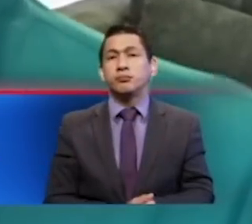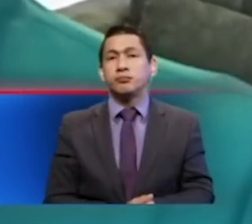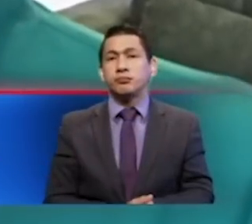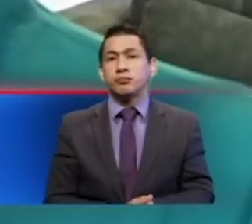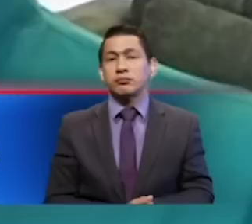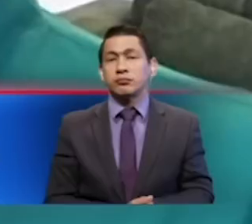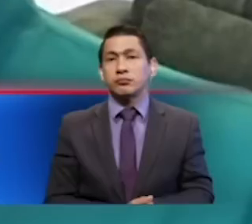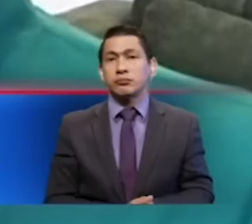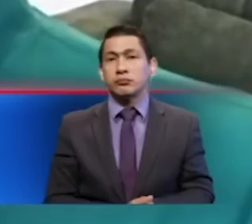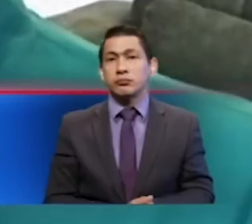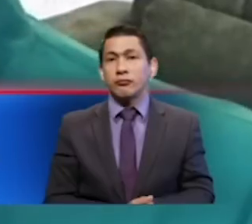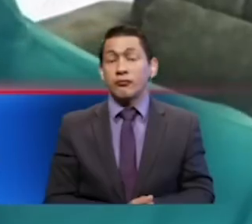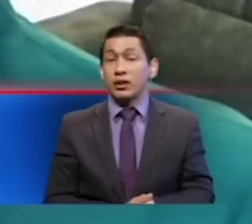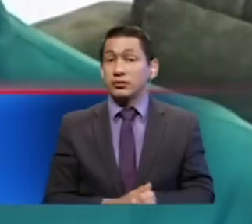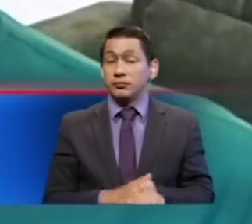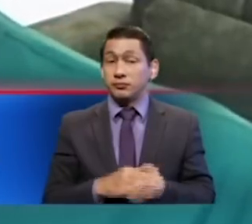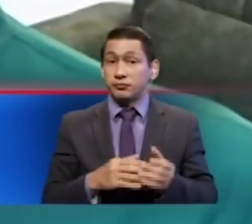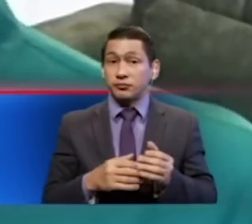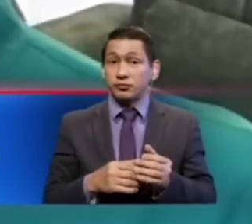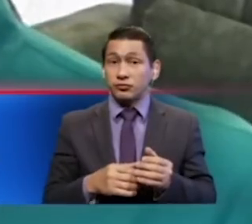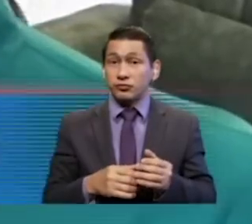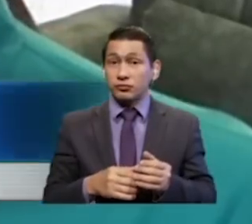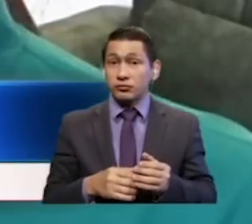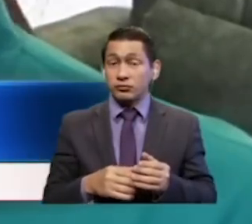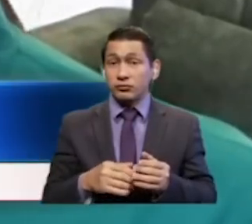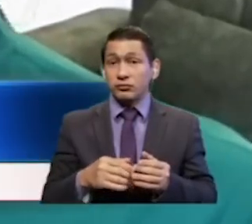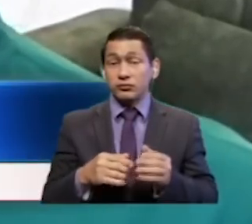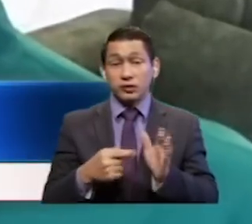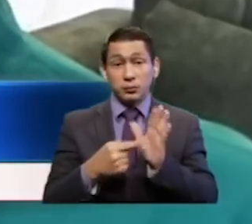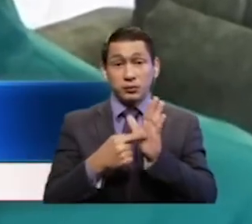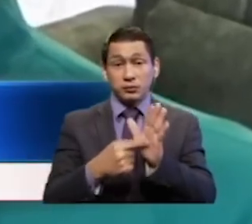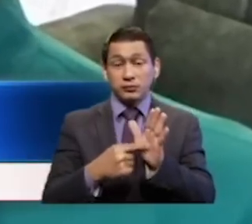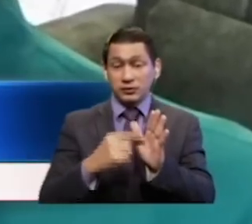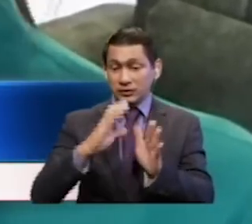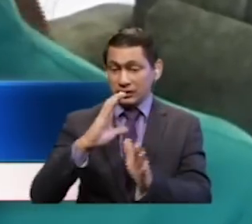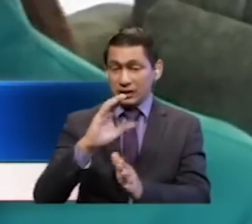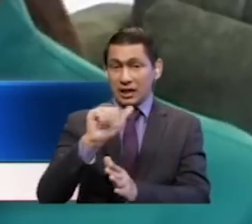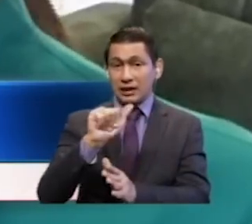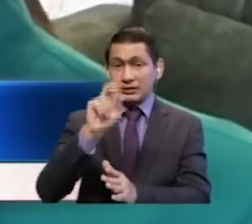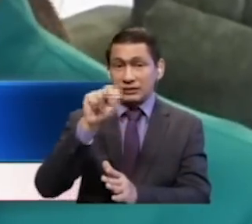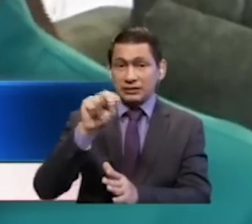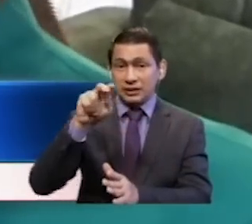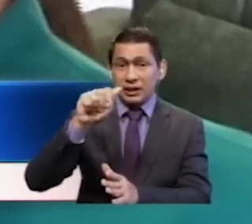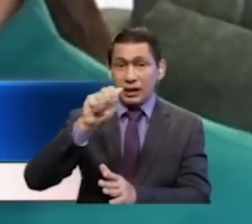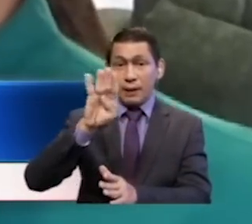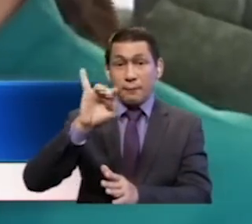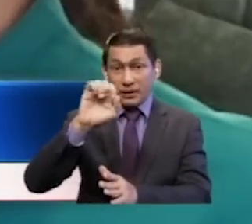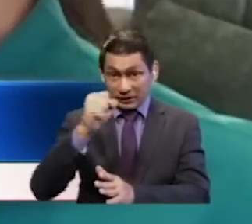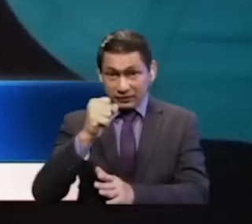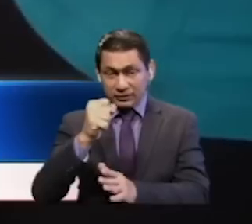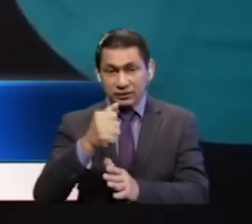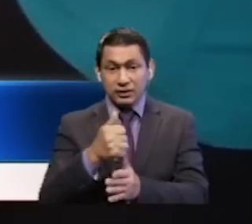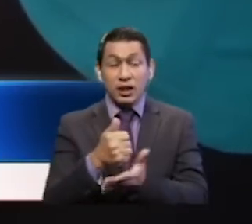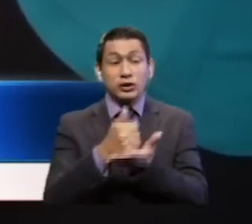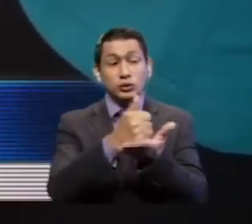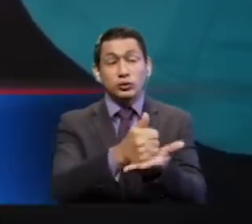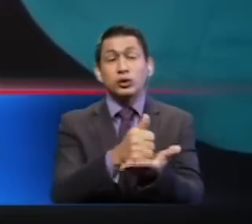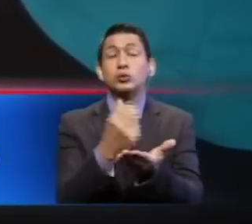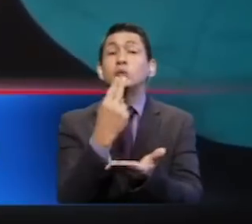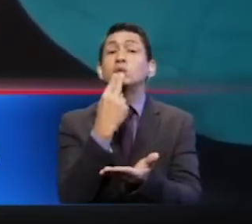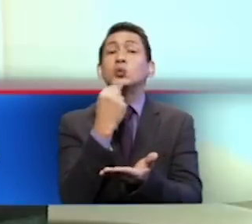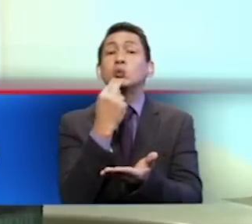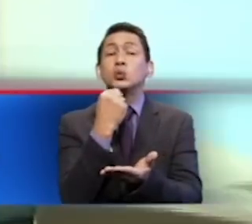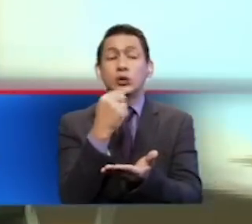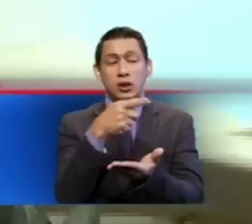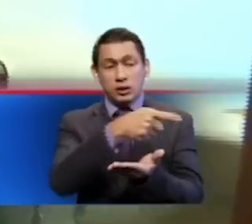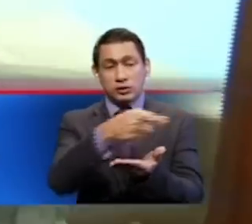Bueno, dependiendo la edad, en el tema de cannabis puede ser ideal el chocolate, por ejemplo, para el manejo de estrés. Este proyecto es parte de